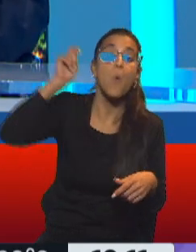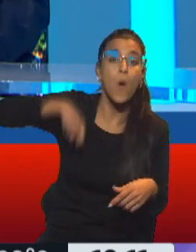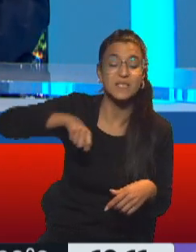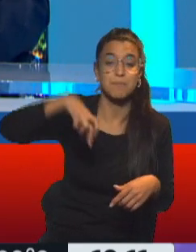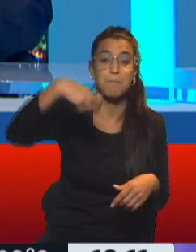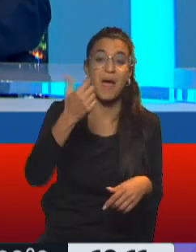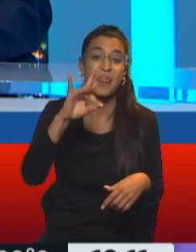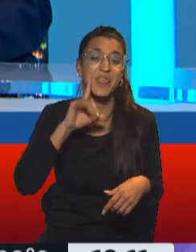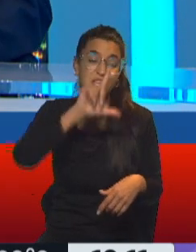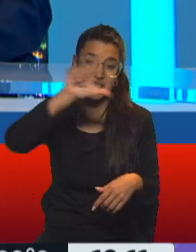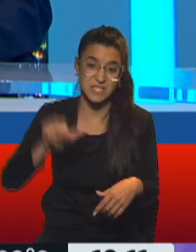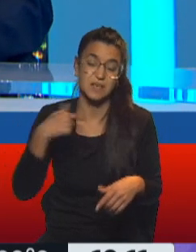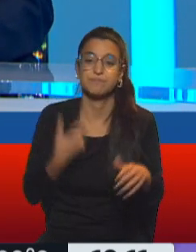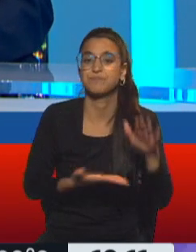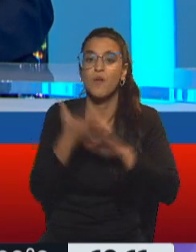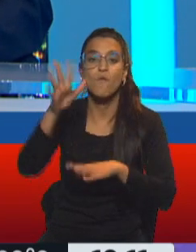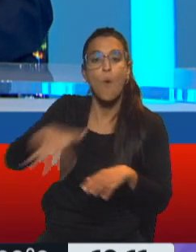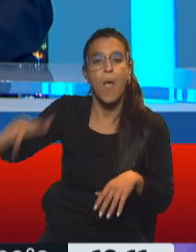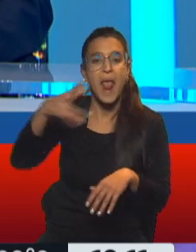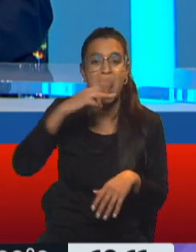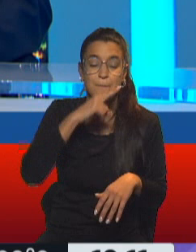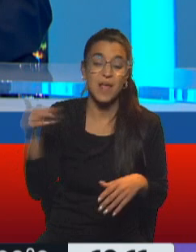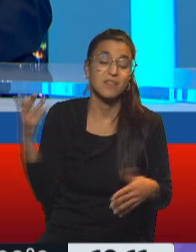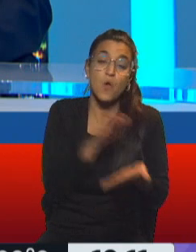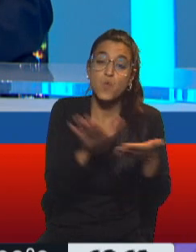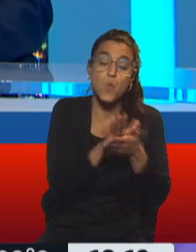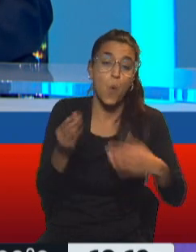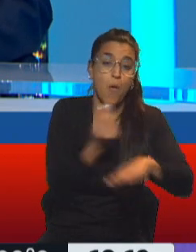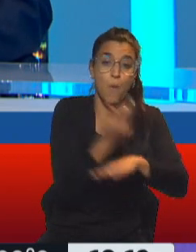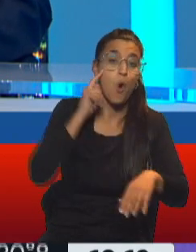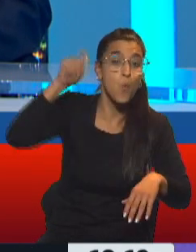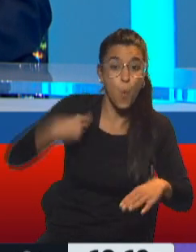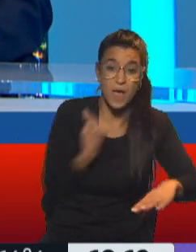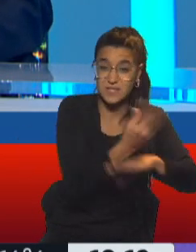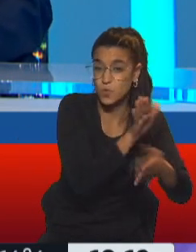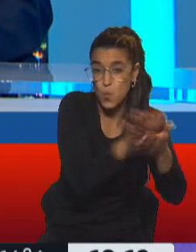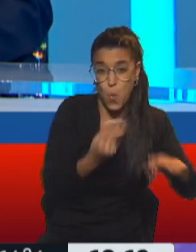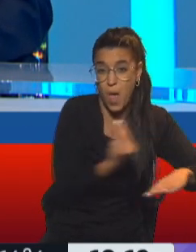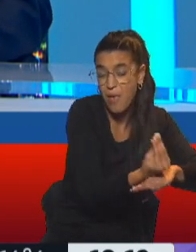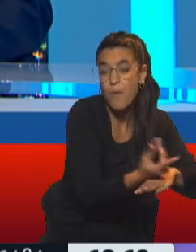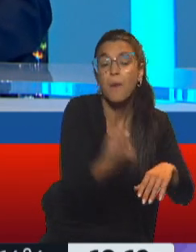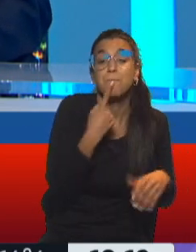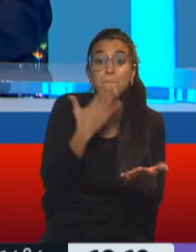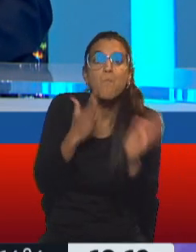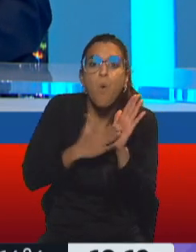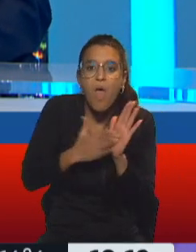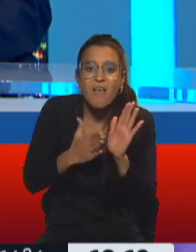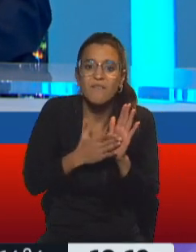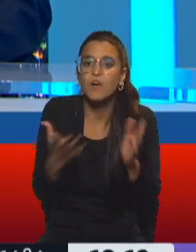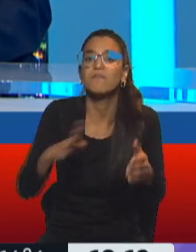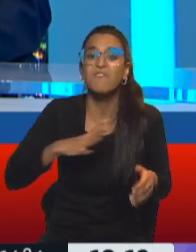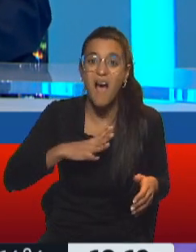cambió de fuero y se fue a La Plata, que el nuevo juez es un juez subrogante y que además hay todavía mucha prueba que todavía no